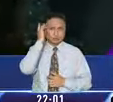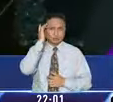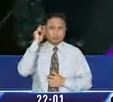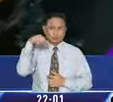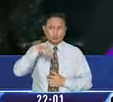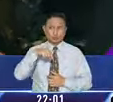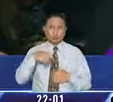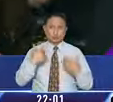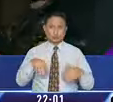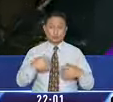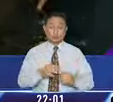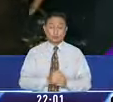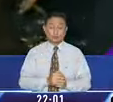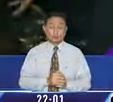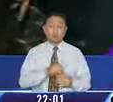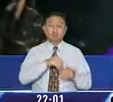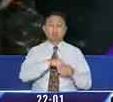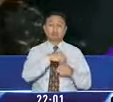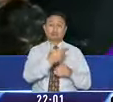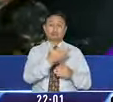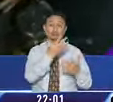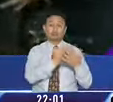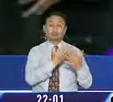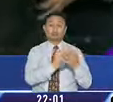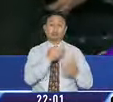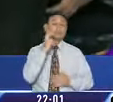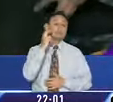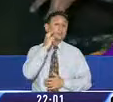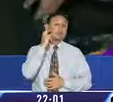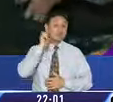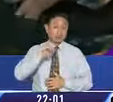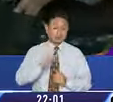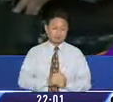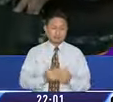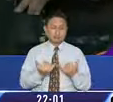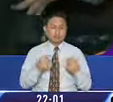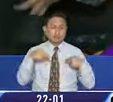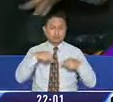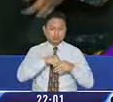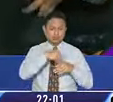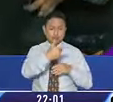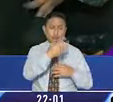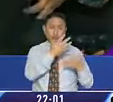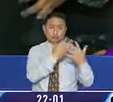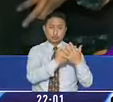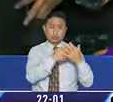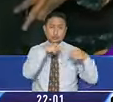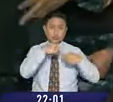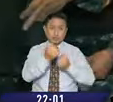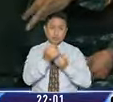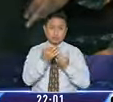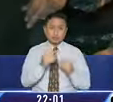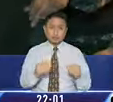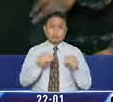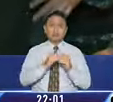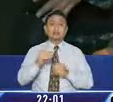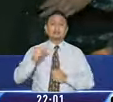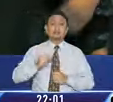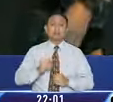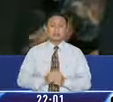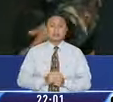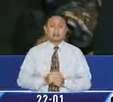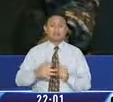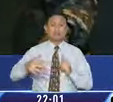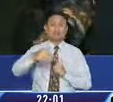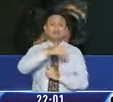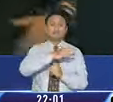vive acá en los exteriores de la cárcel de El Inca, al norte de la ciudad capital. Nosotros nos encontramos afuera de esta cárcel para darles a conocer mayores detalles. El ambiente el que se